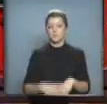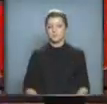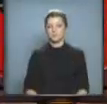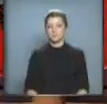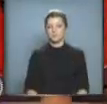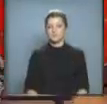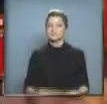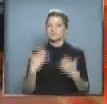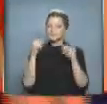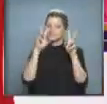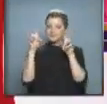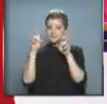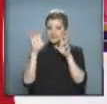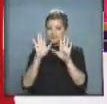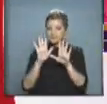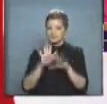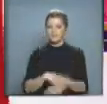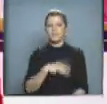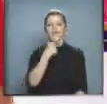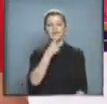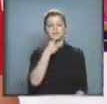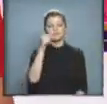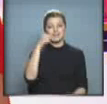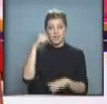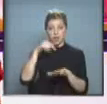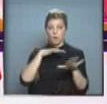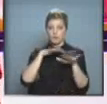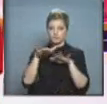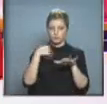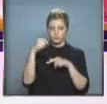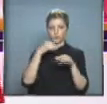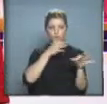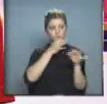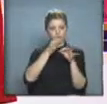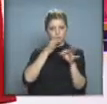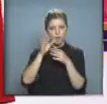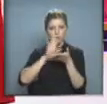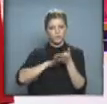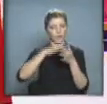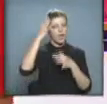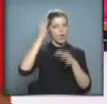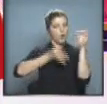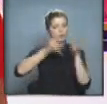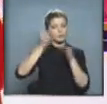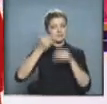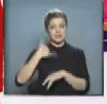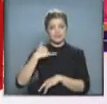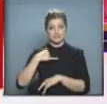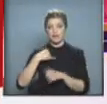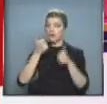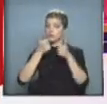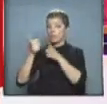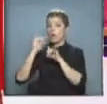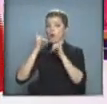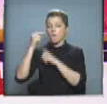qué cosa, ¿no? ¿Cómo se hace, no? En estos tiempos en los que se está debatiendo tanto la justicia argentina, está bueno que los jóvenes nos pongamos